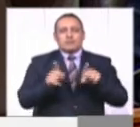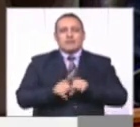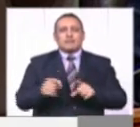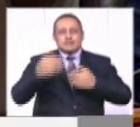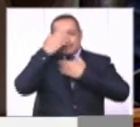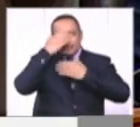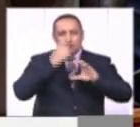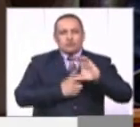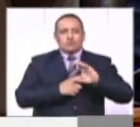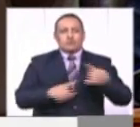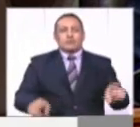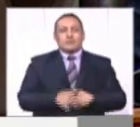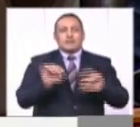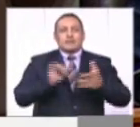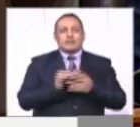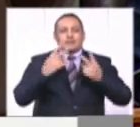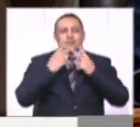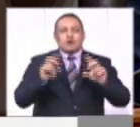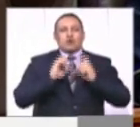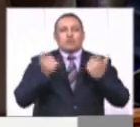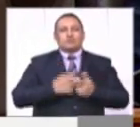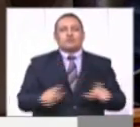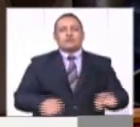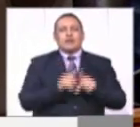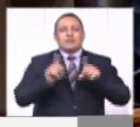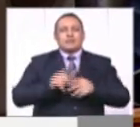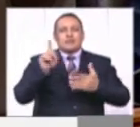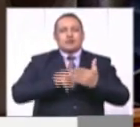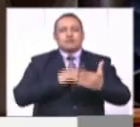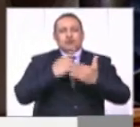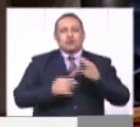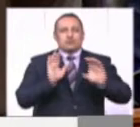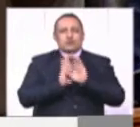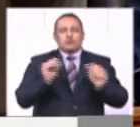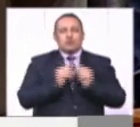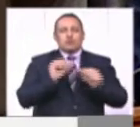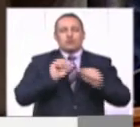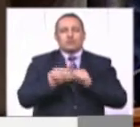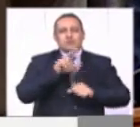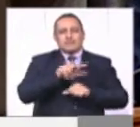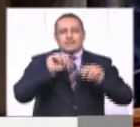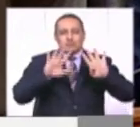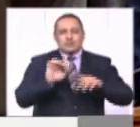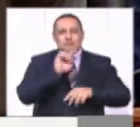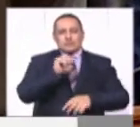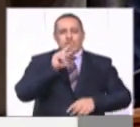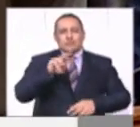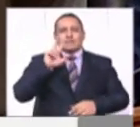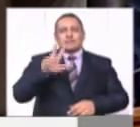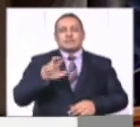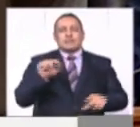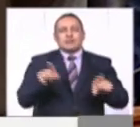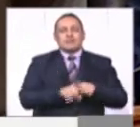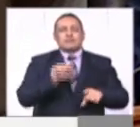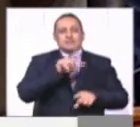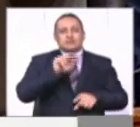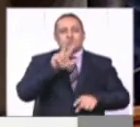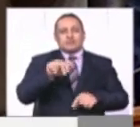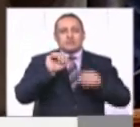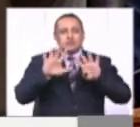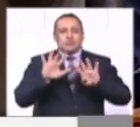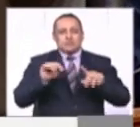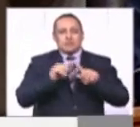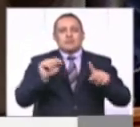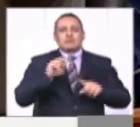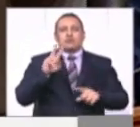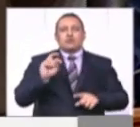terrorismo así como la comisión de presuntas infracciones constitucionales de los artículos 39 123 139 inciso 2